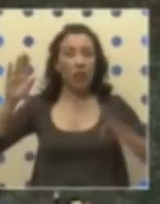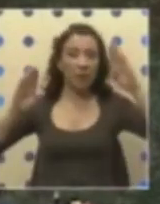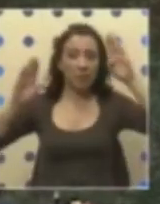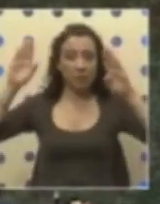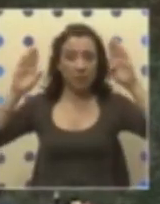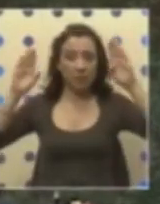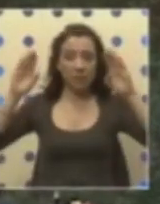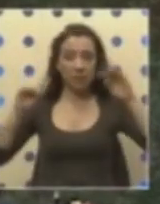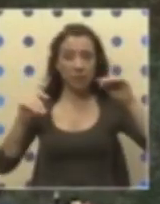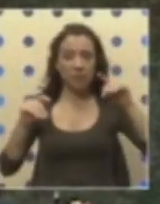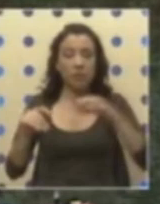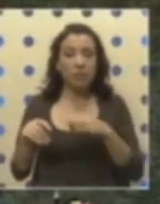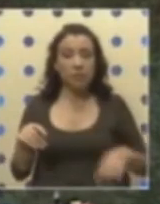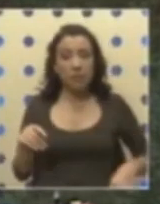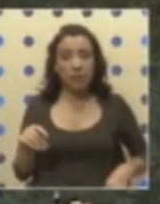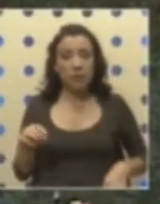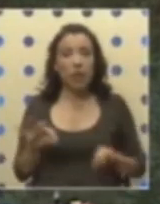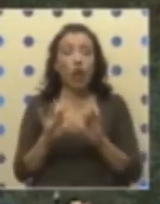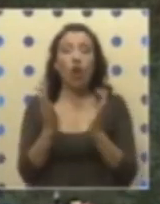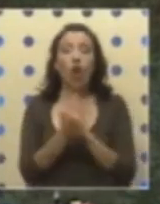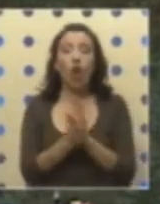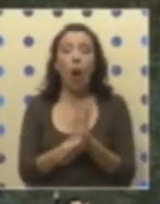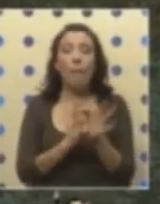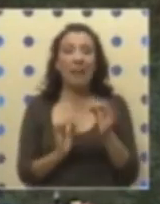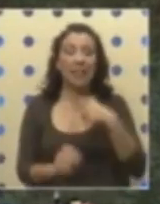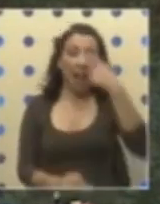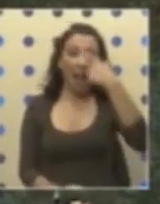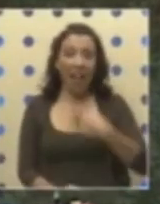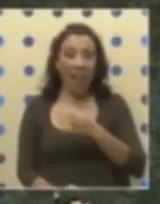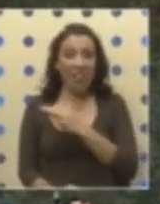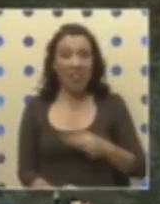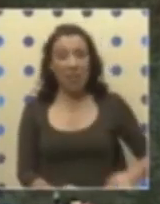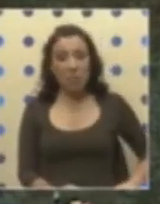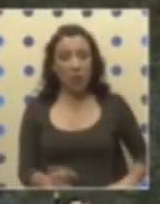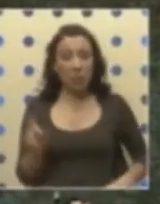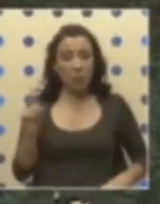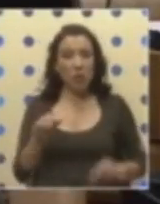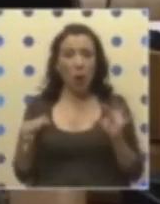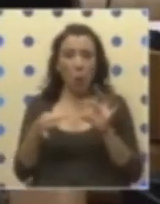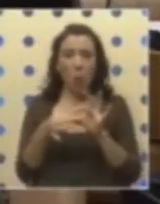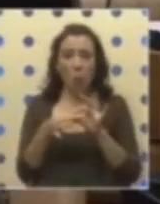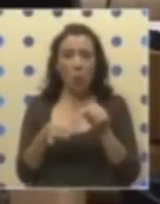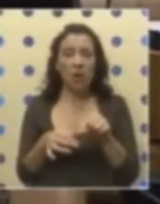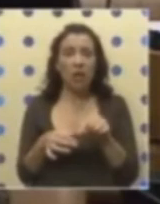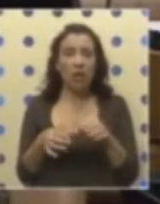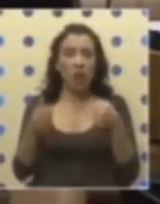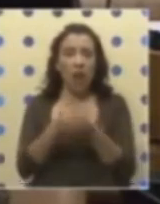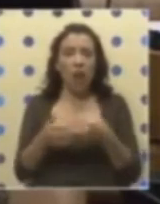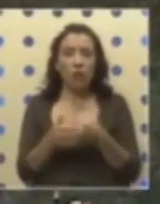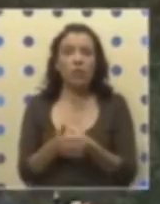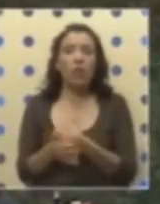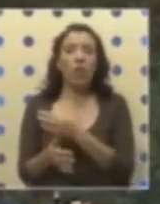Si el diputado Recondo me lo permite, con la total adhesión de este diputado socialista unido en esta lucha con un diputado de la UDI. Muy